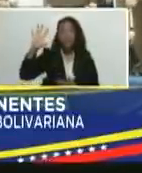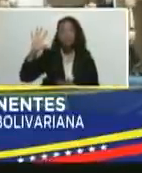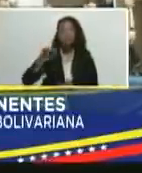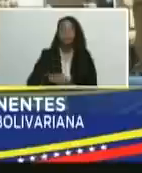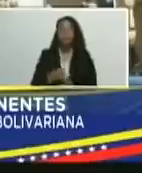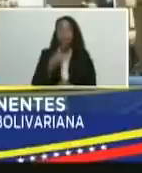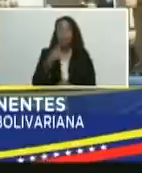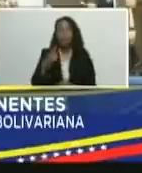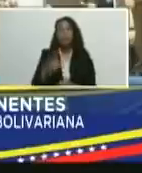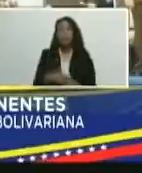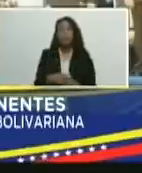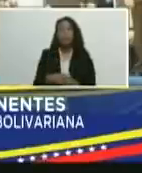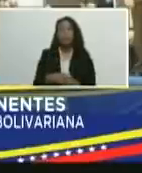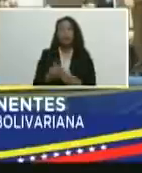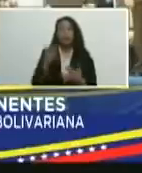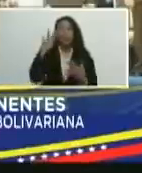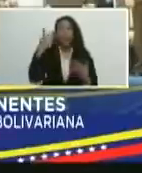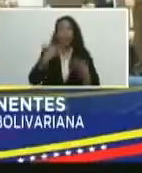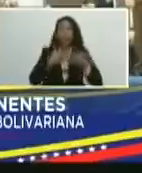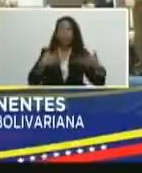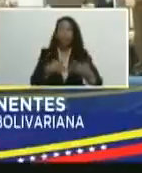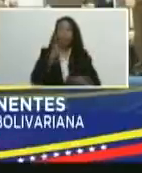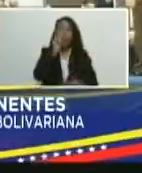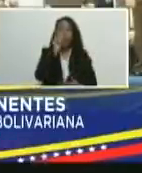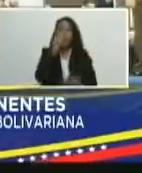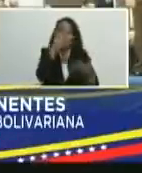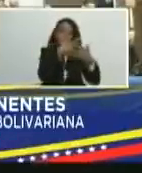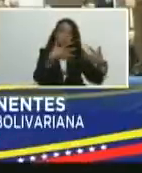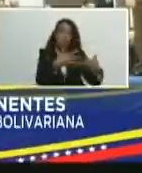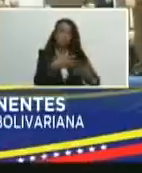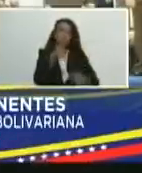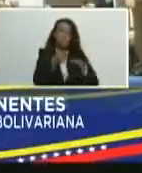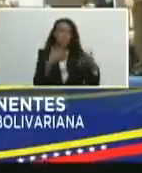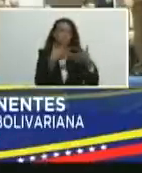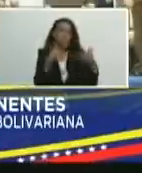como dijo en su extraordinario discurso el almirante Brito,